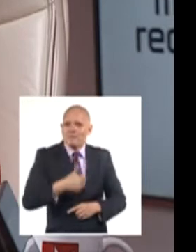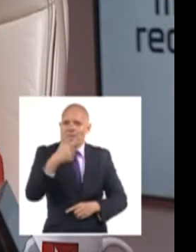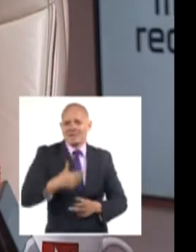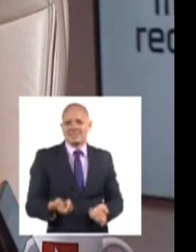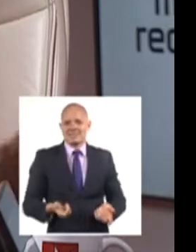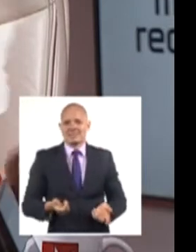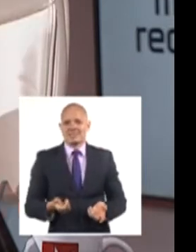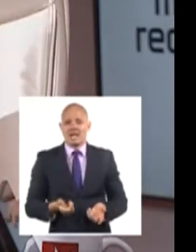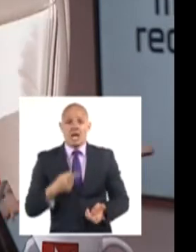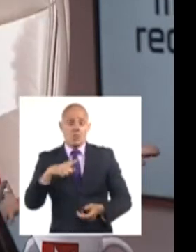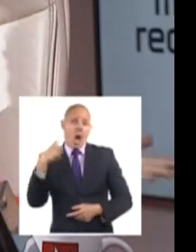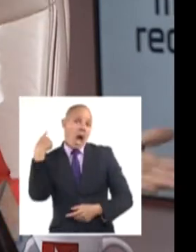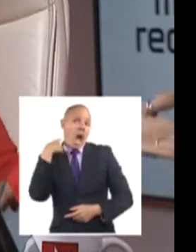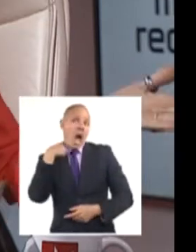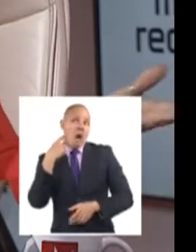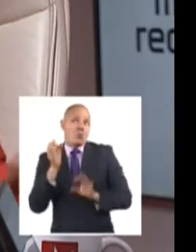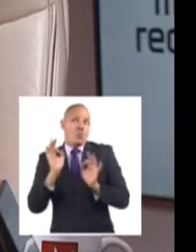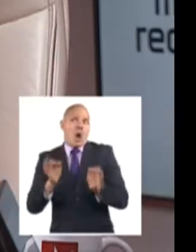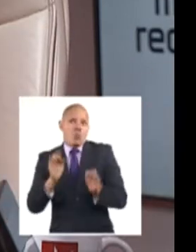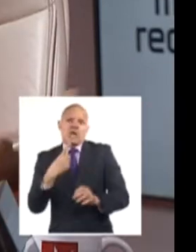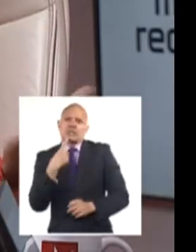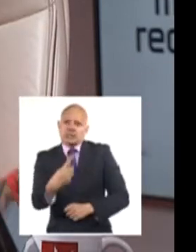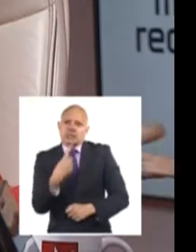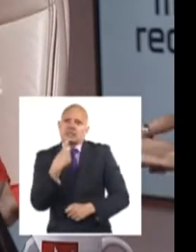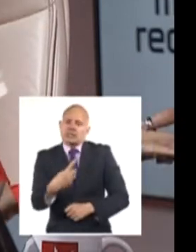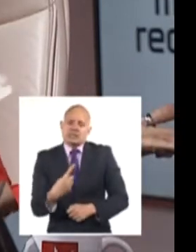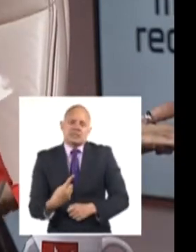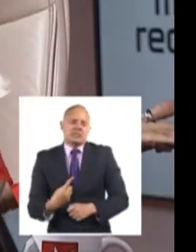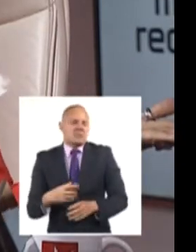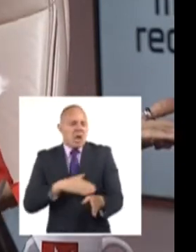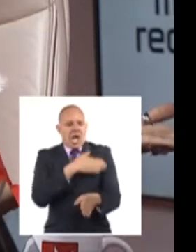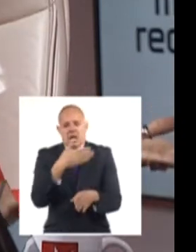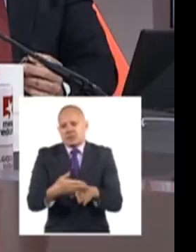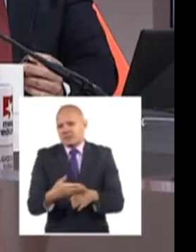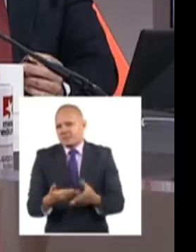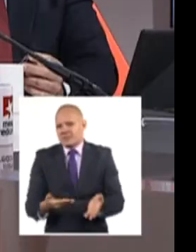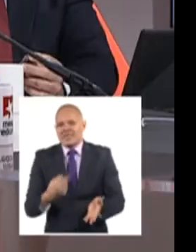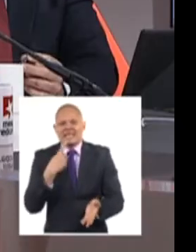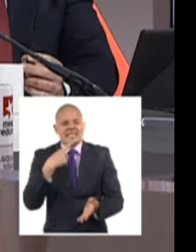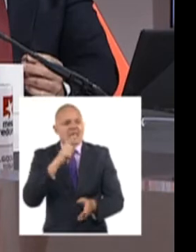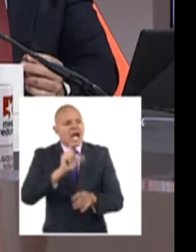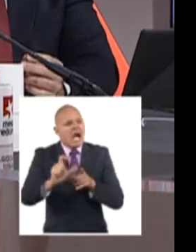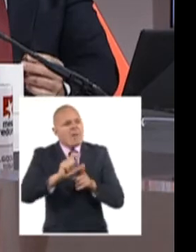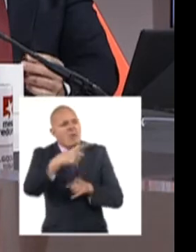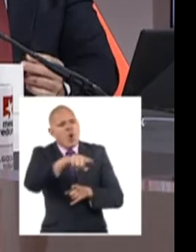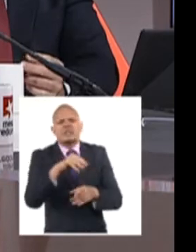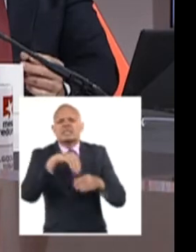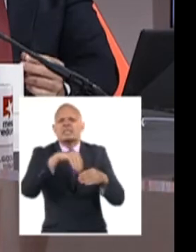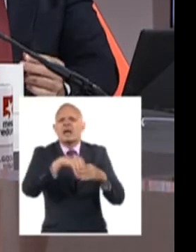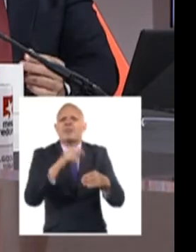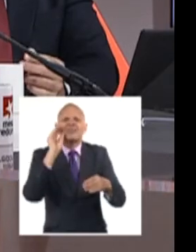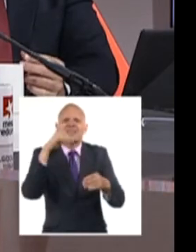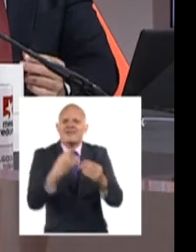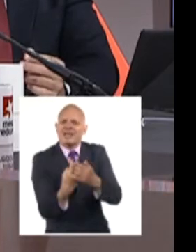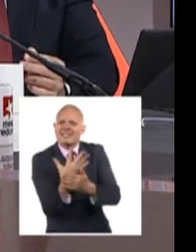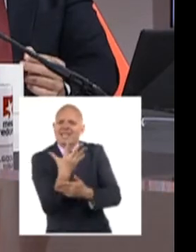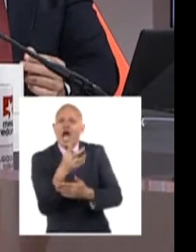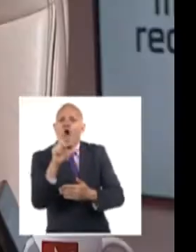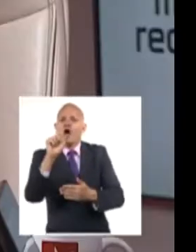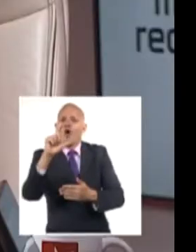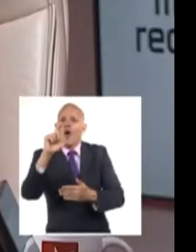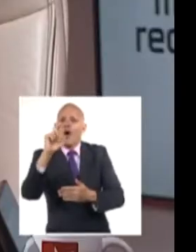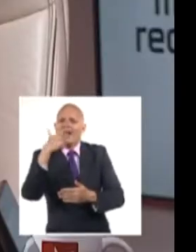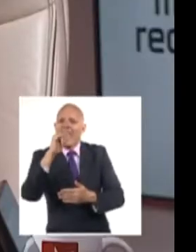de algo que nunca se atiende el campesino que siembra coca porque no tiene de la comer y por qué no el no consume la cocaína